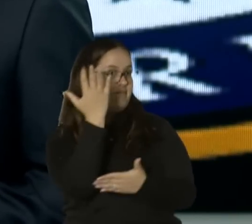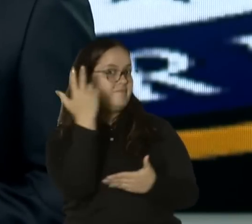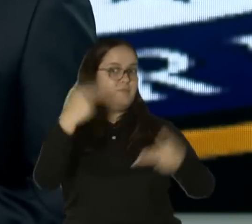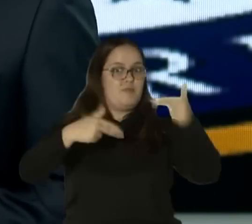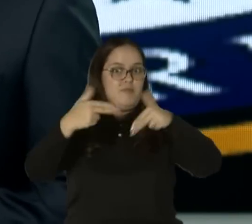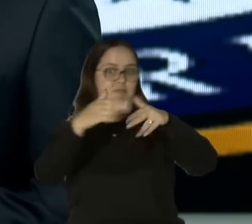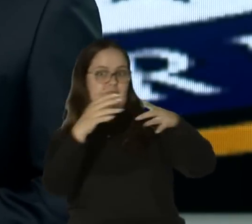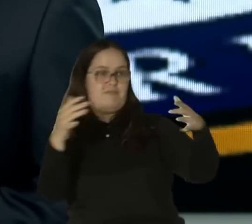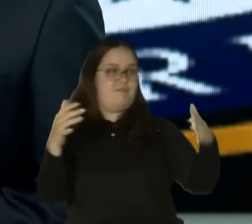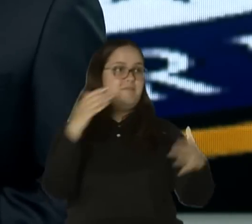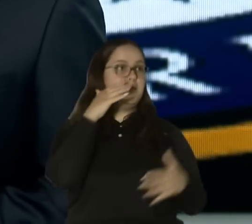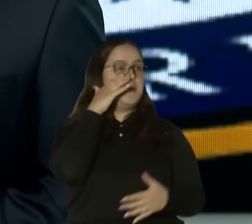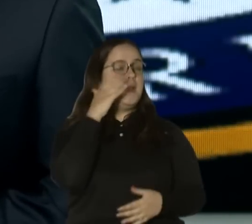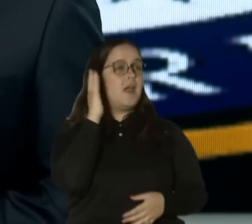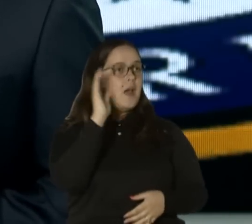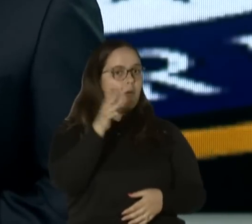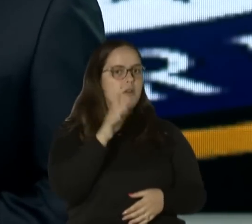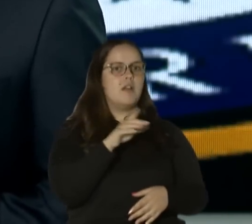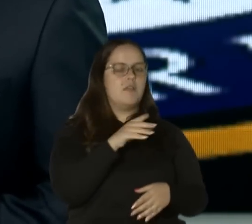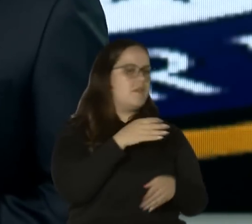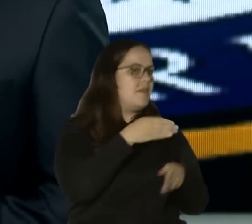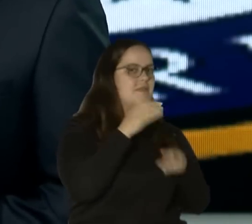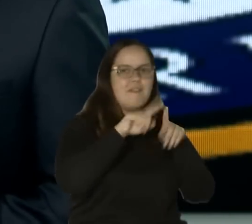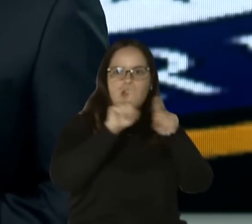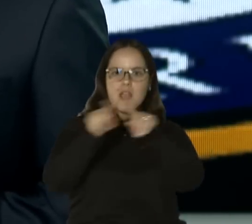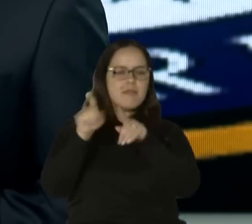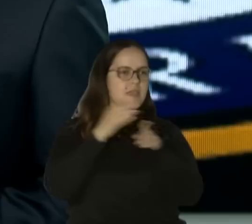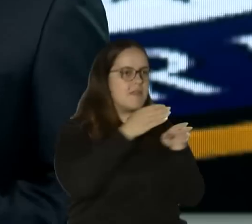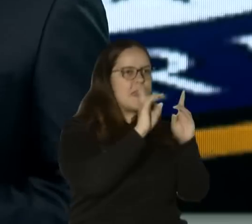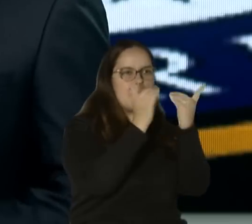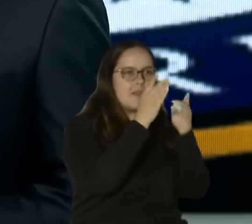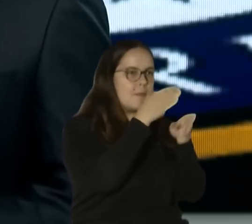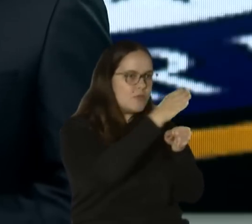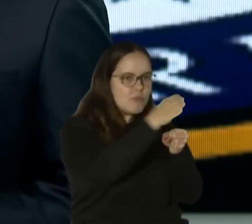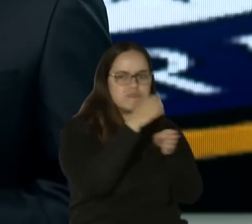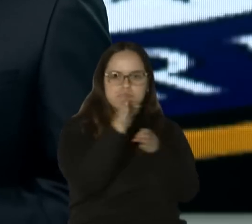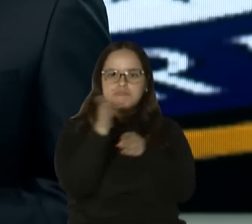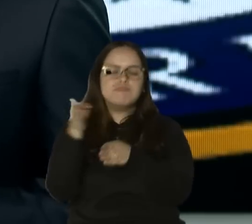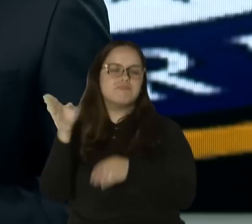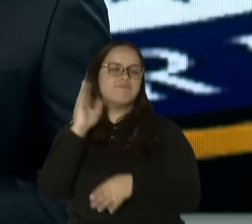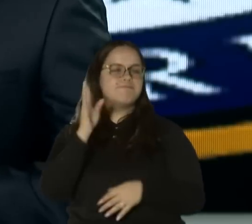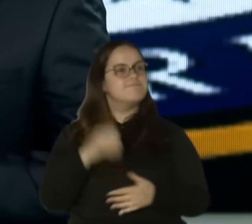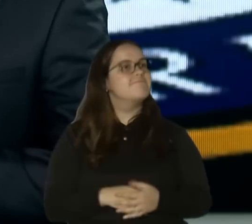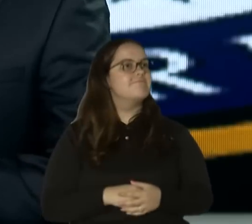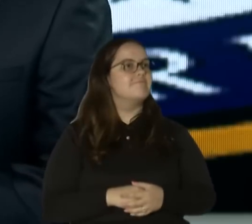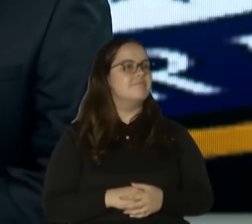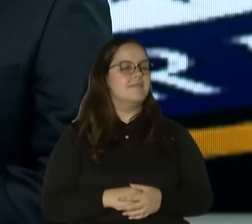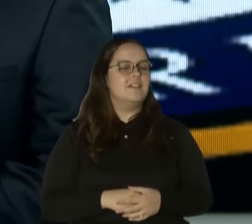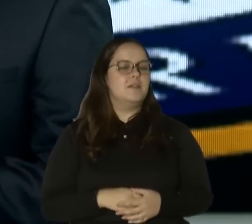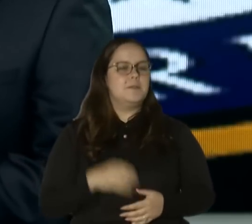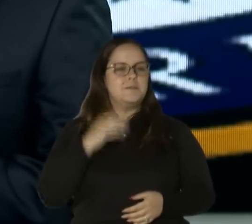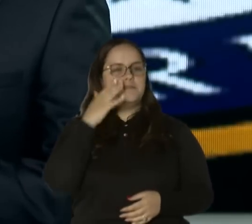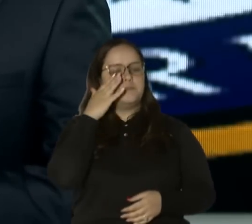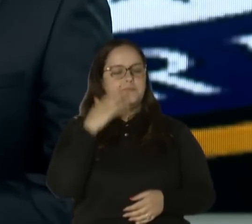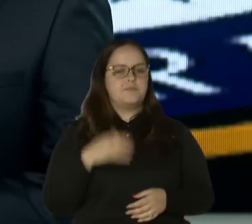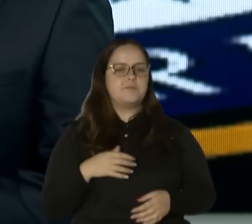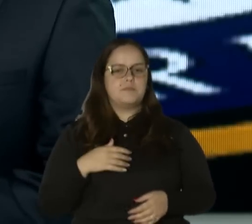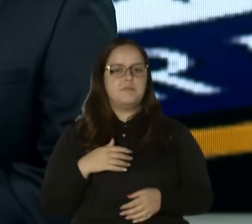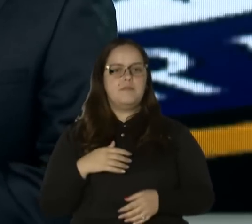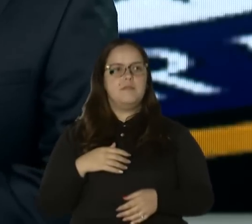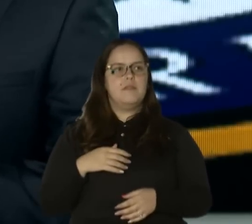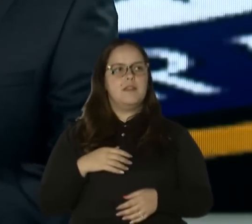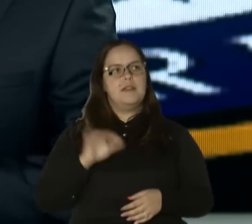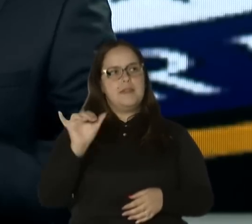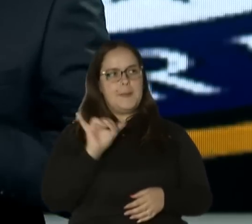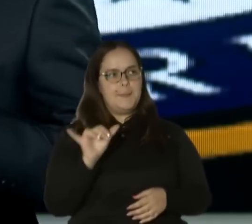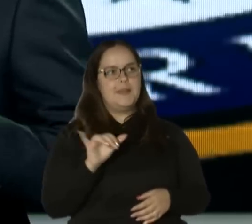a las diferentes áreas y a las diferentes comandaciones. Obviamente, con eso también traemos la